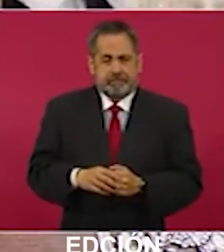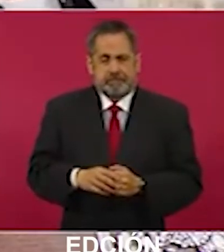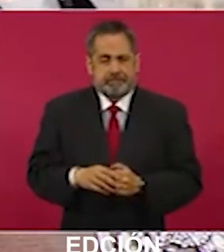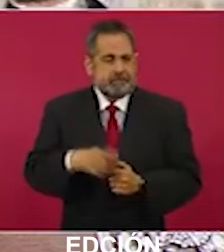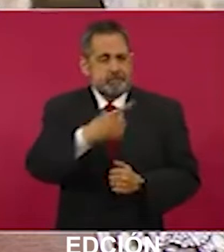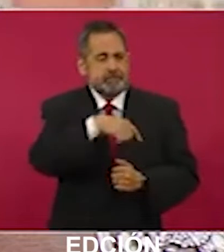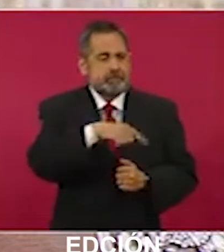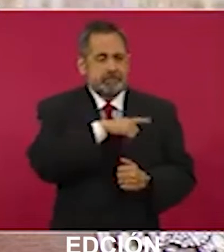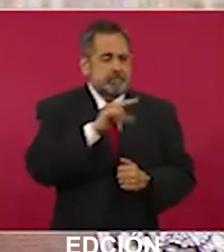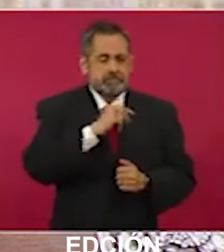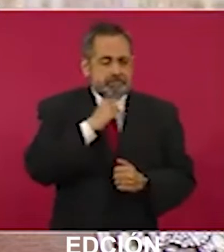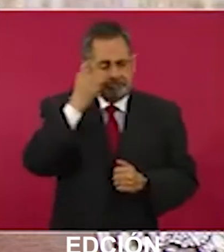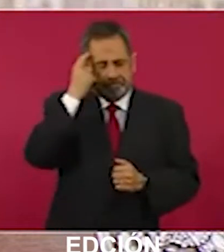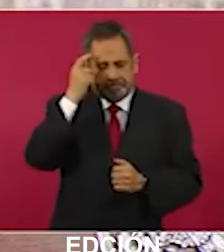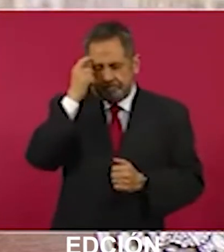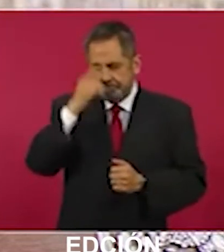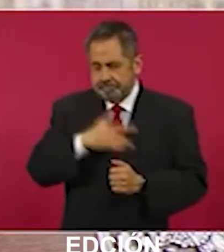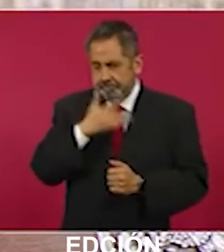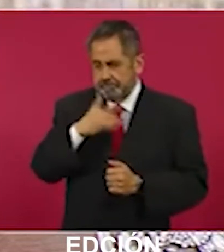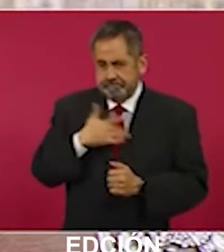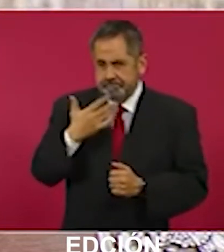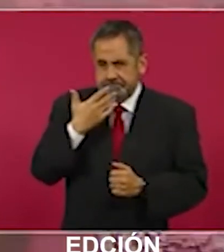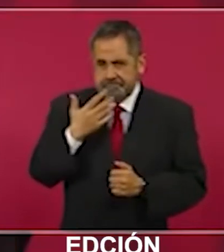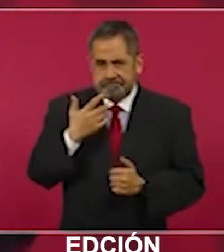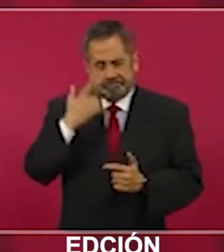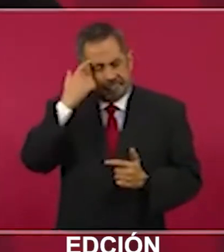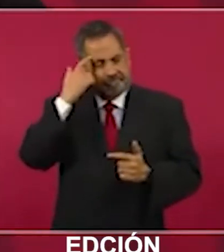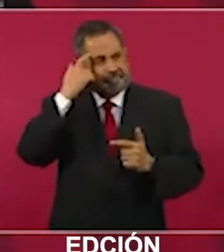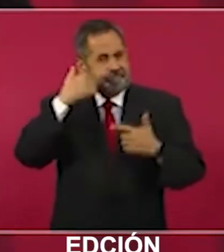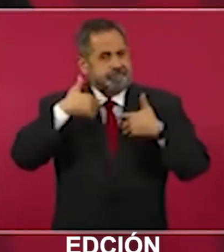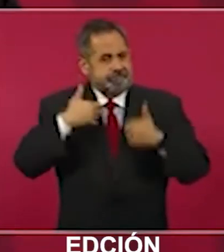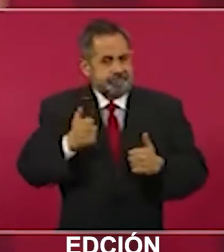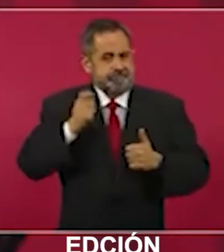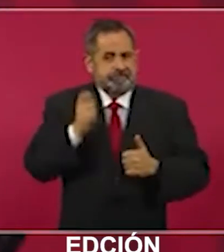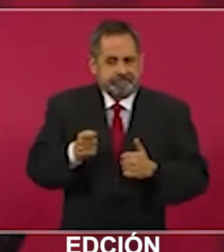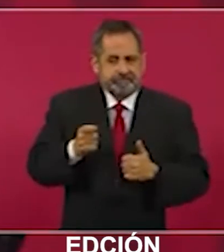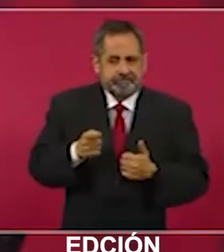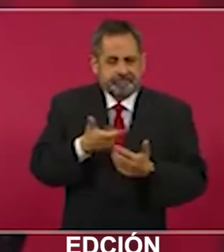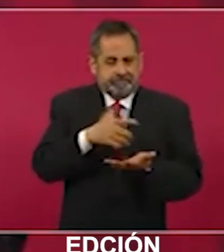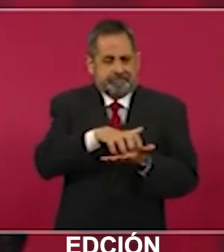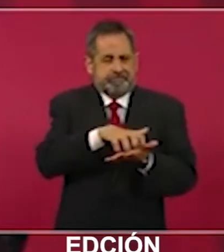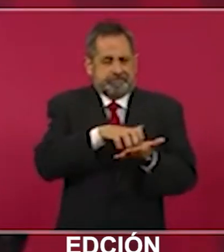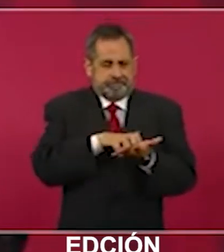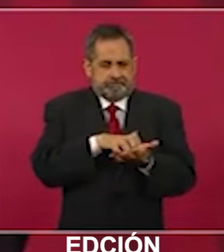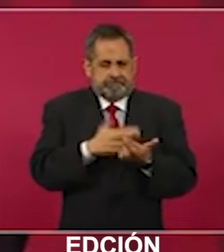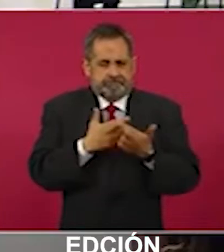ellos no tienen conciencia de lo que es la austeridad,